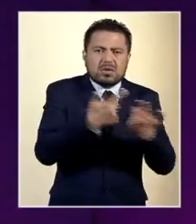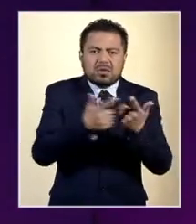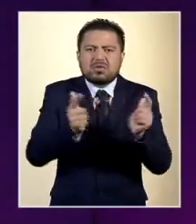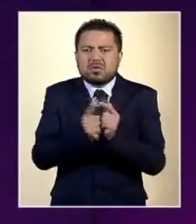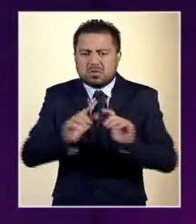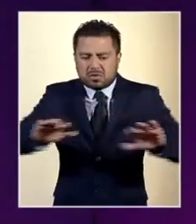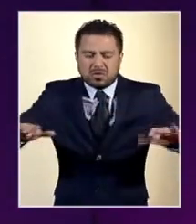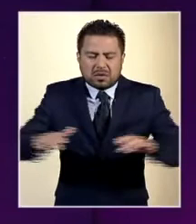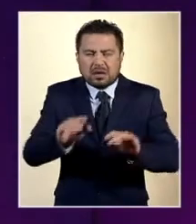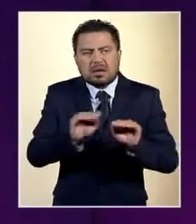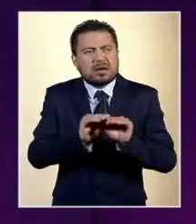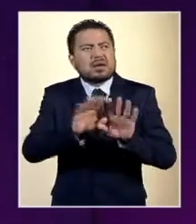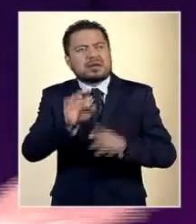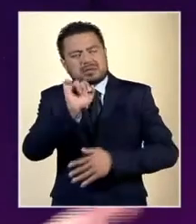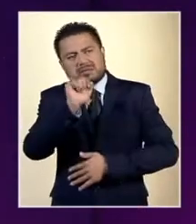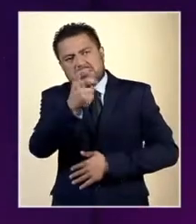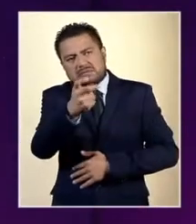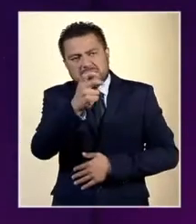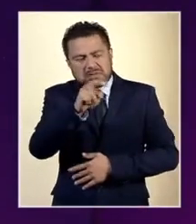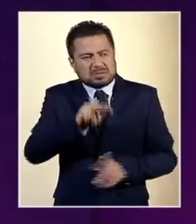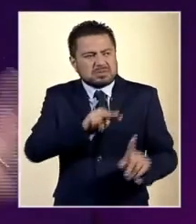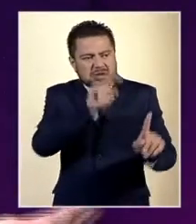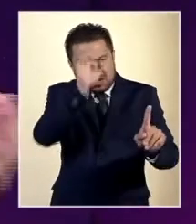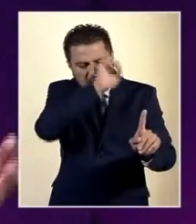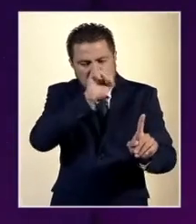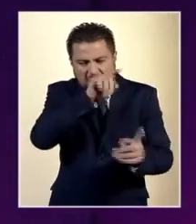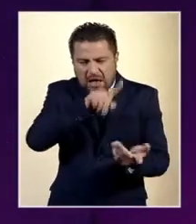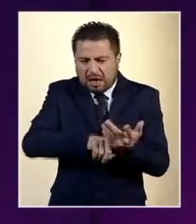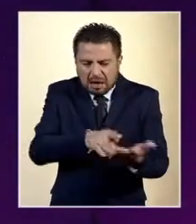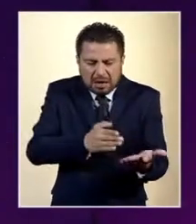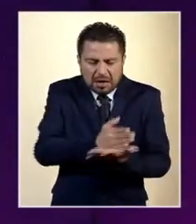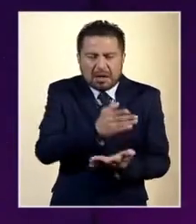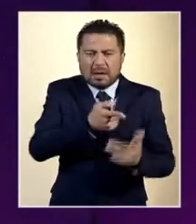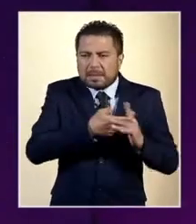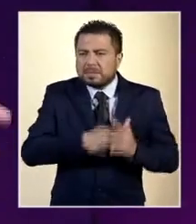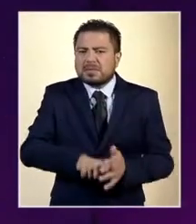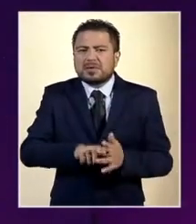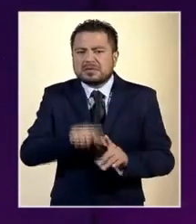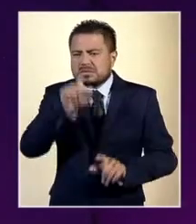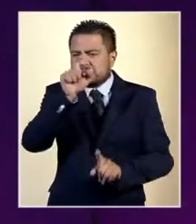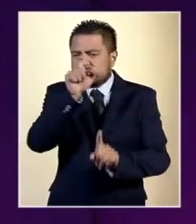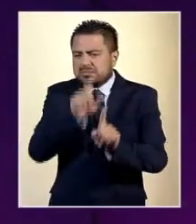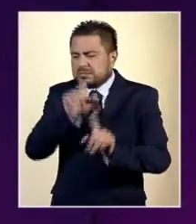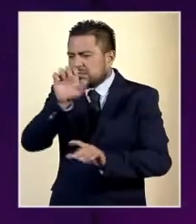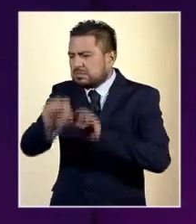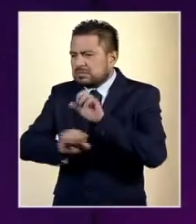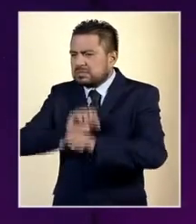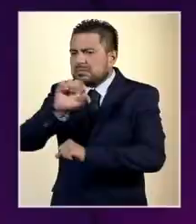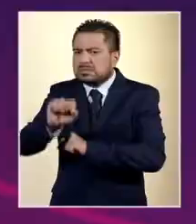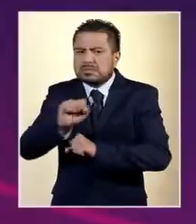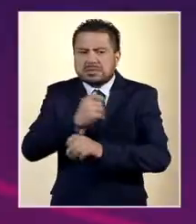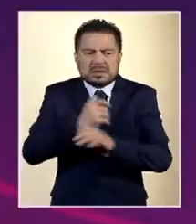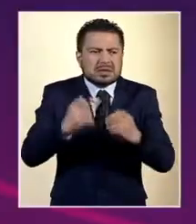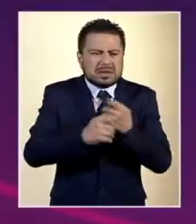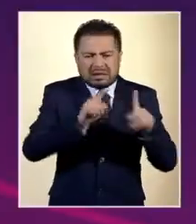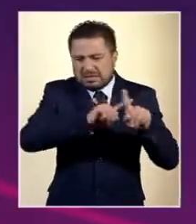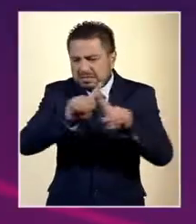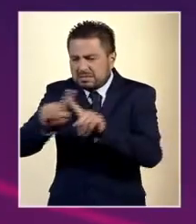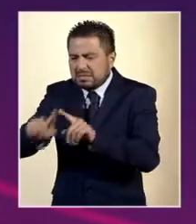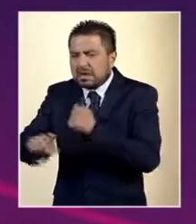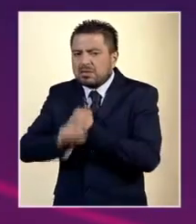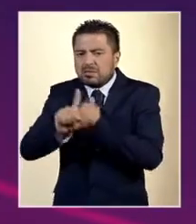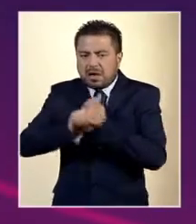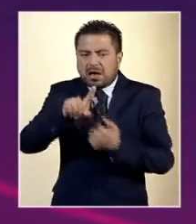de población. Claro, desde esta mirada, como tú dices, ¿no? Interseccional, de empezar a identificar, digamos, las diversas